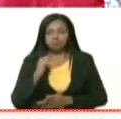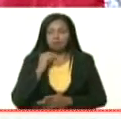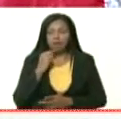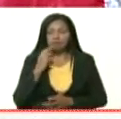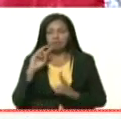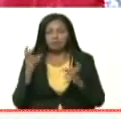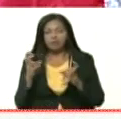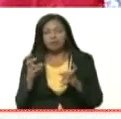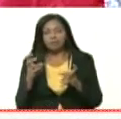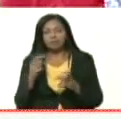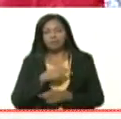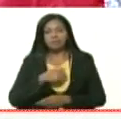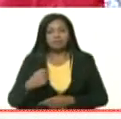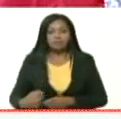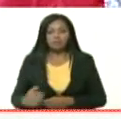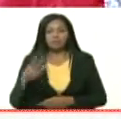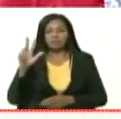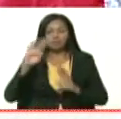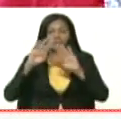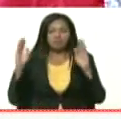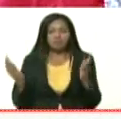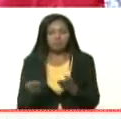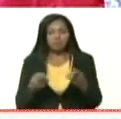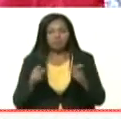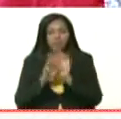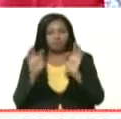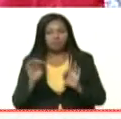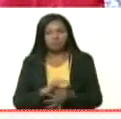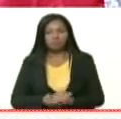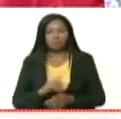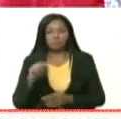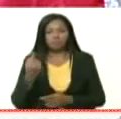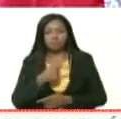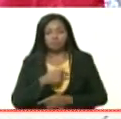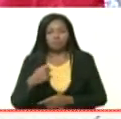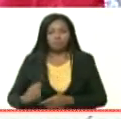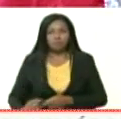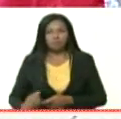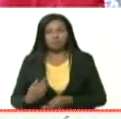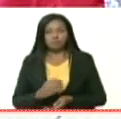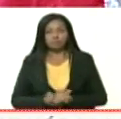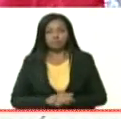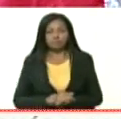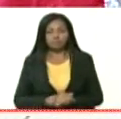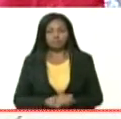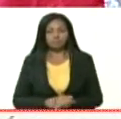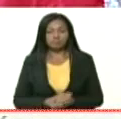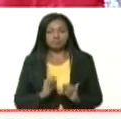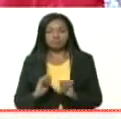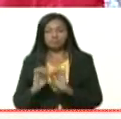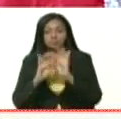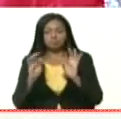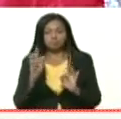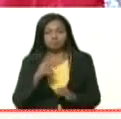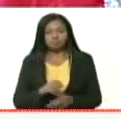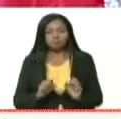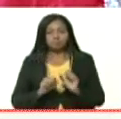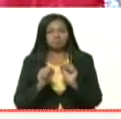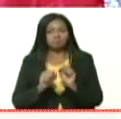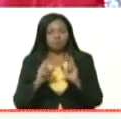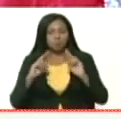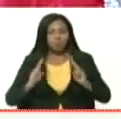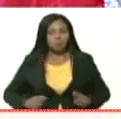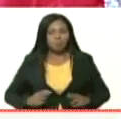teorías chinas de los tres mundos. Y luego China, con la misma dinámica de avance de la